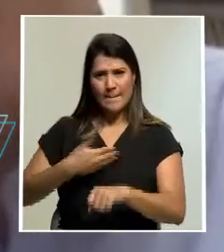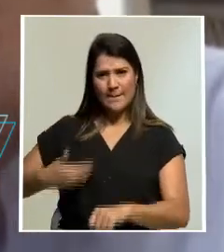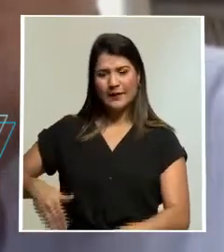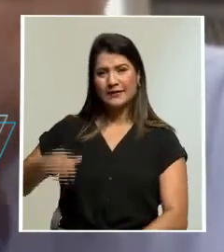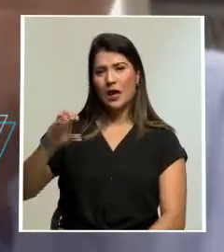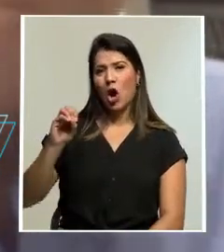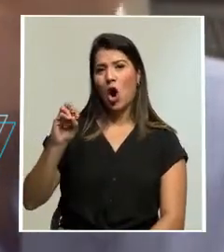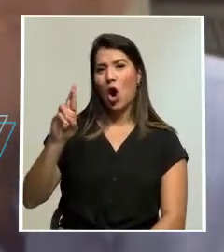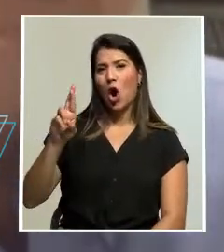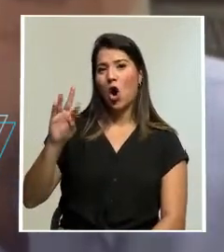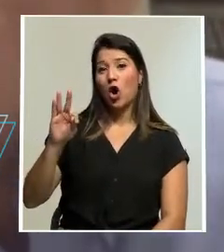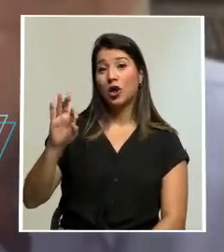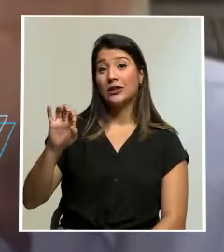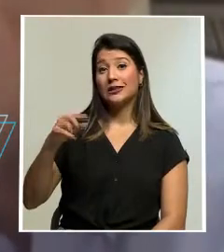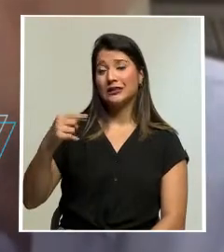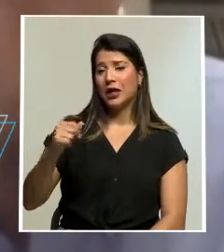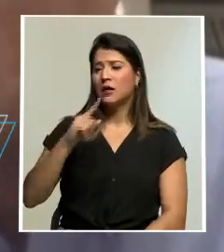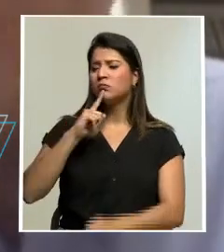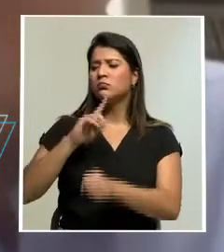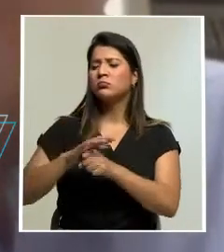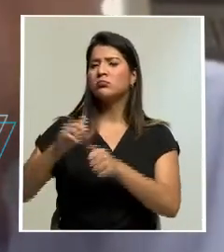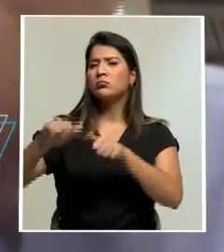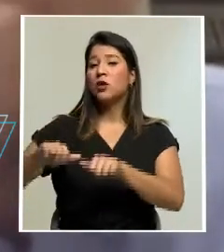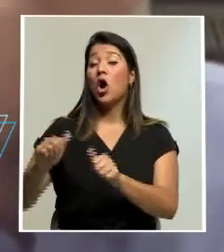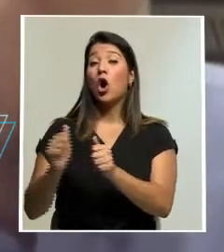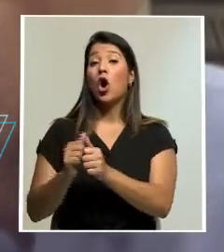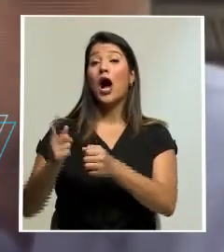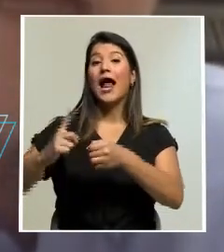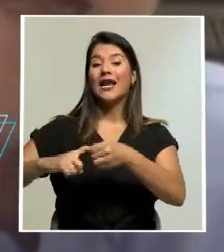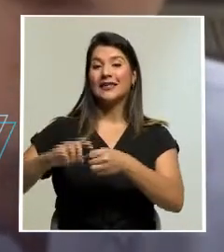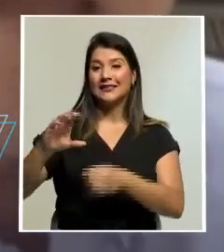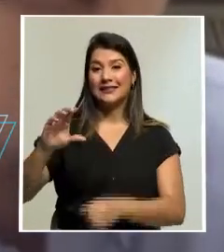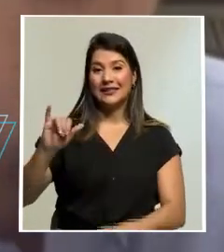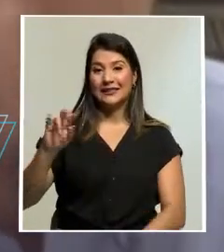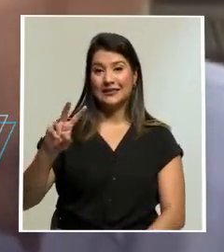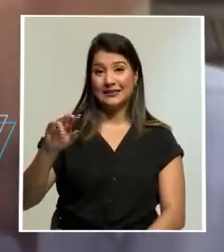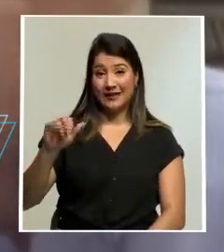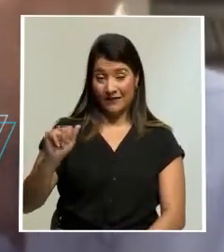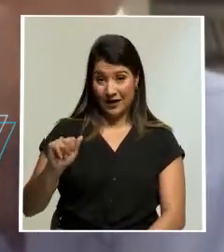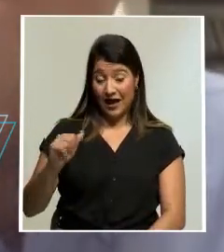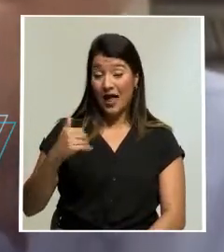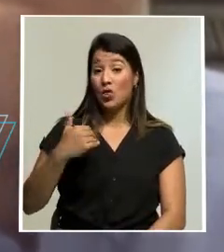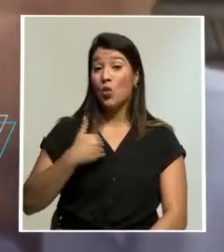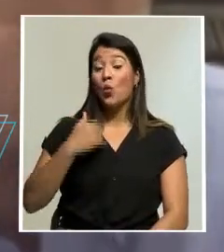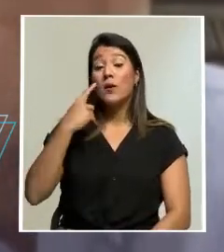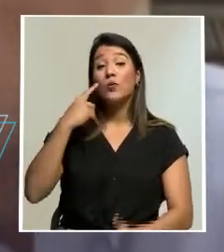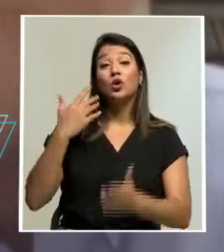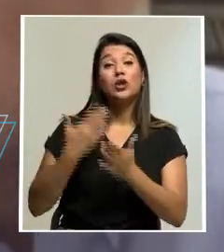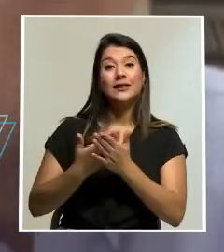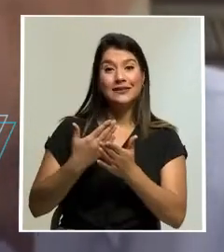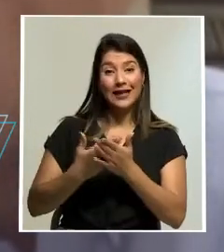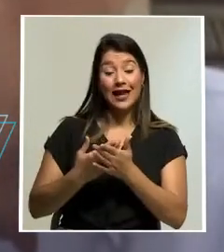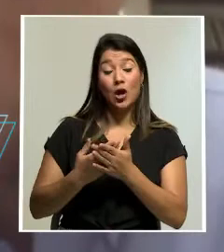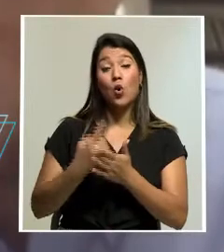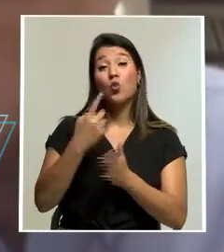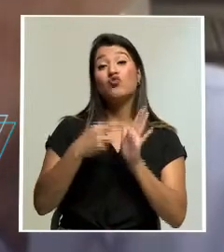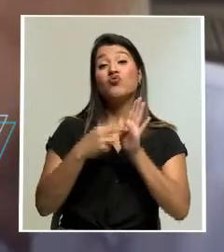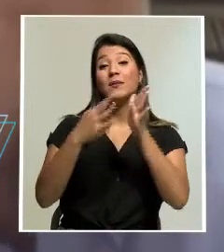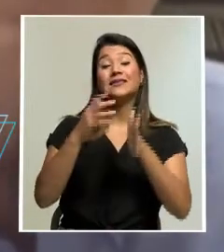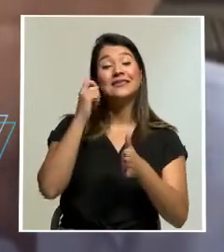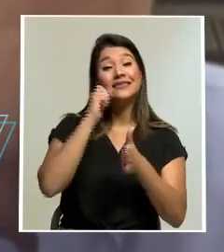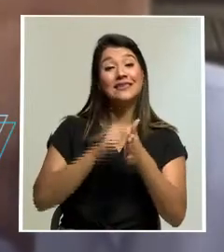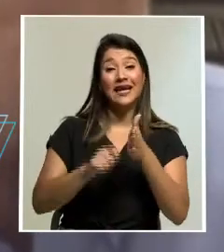con la Alianza Cívica, teniendo como testigos a la OEA, a un representante del secretario Almagro y